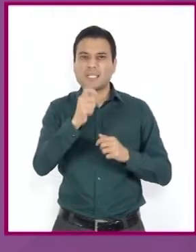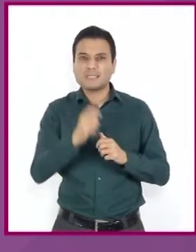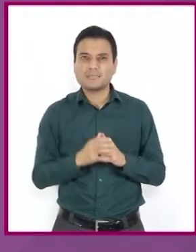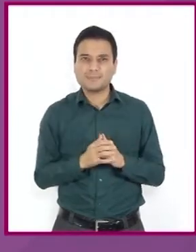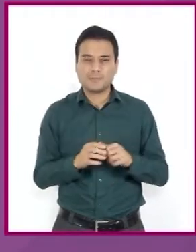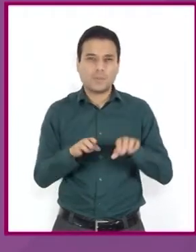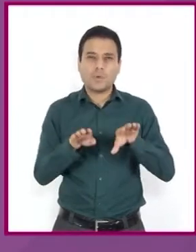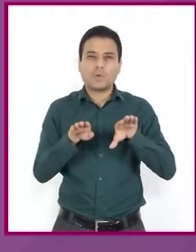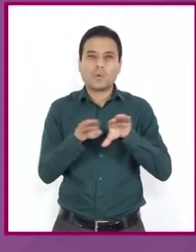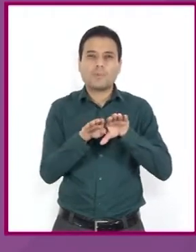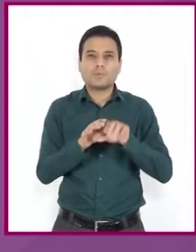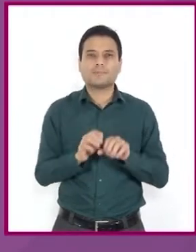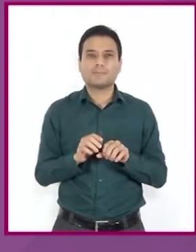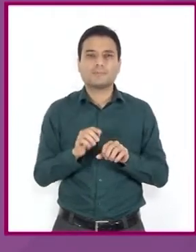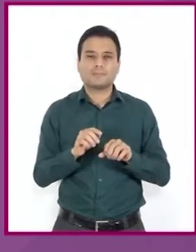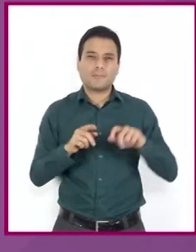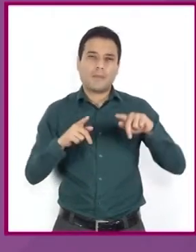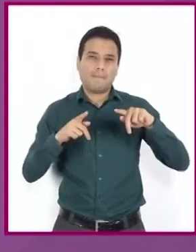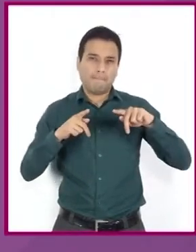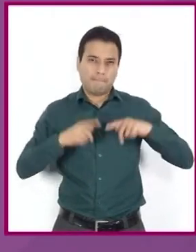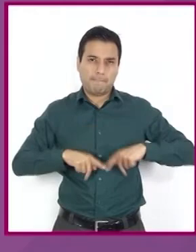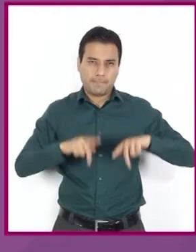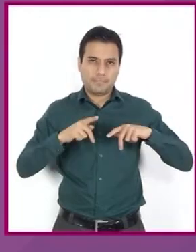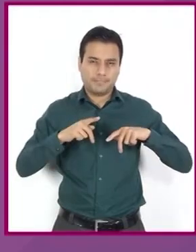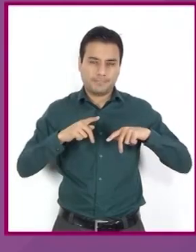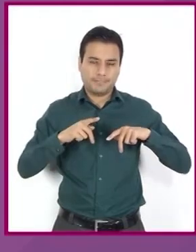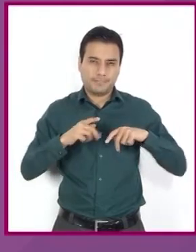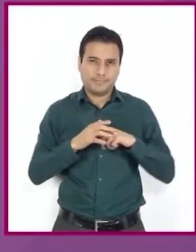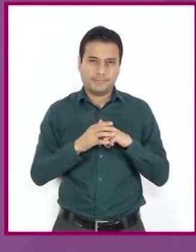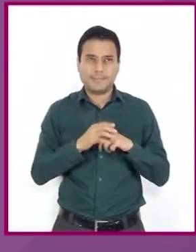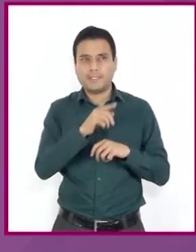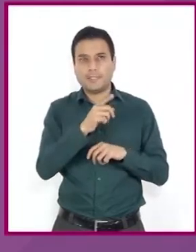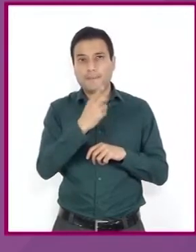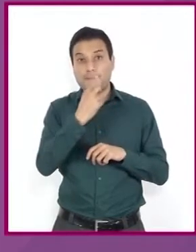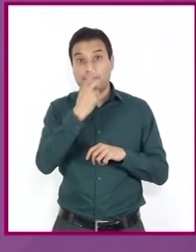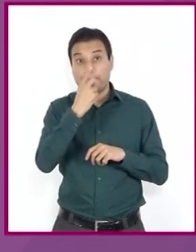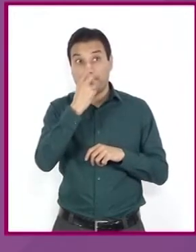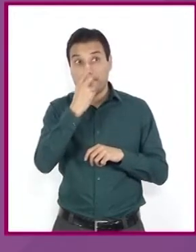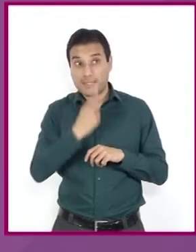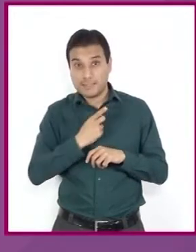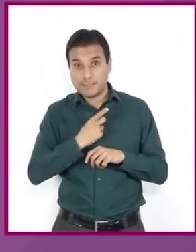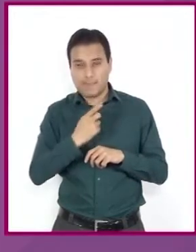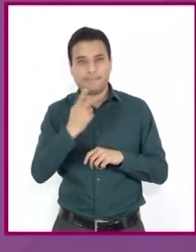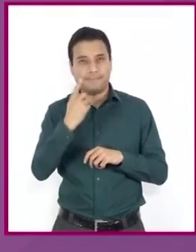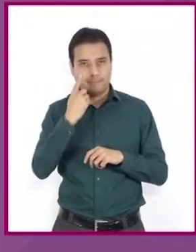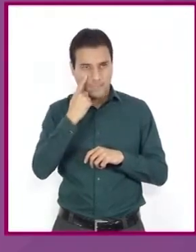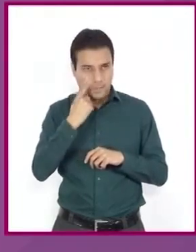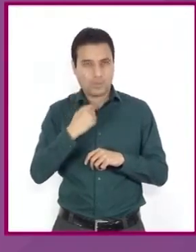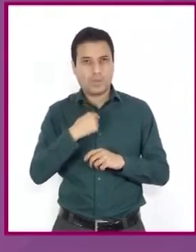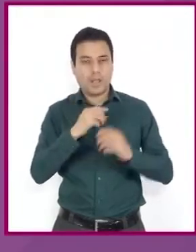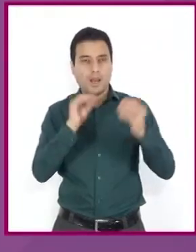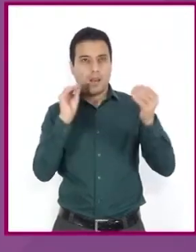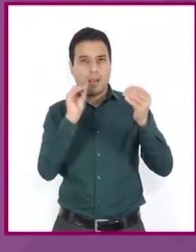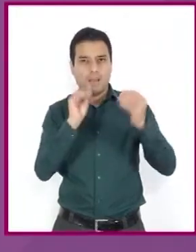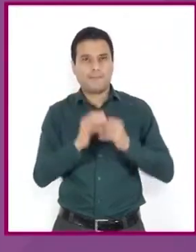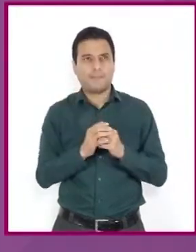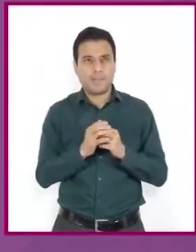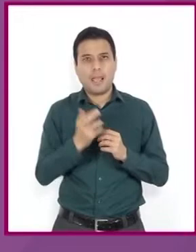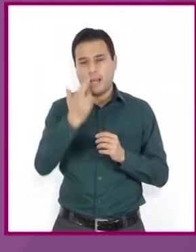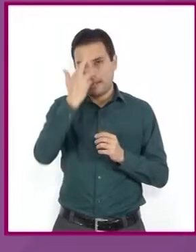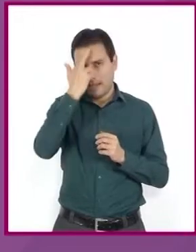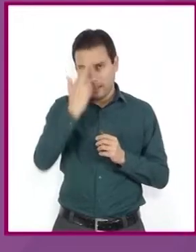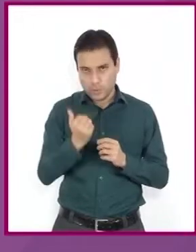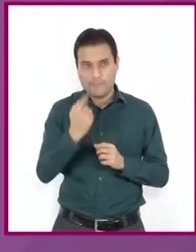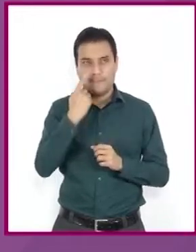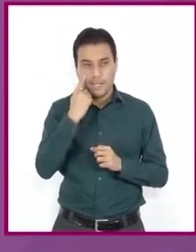concedes algo al oponente, por llamarle así al que te está argumentando en contra, y le das la razón en algún sentido. Le dice, a ver,